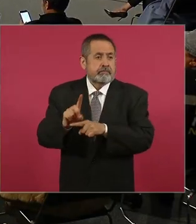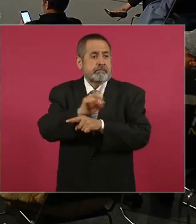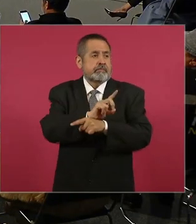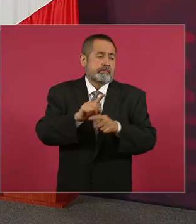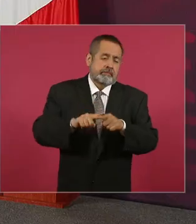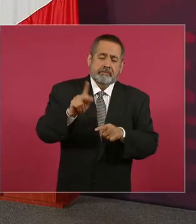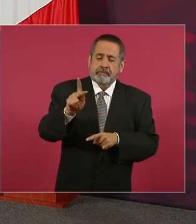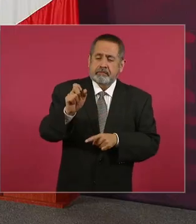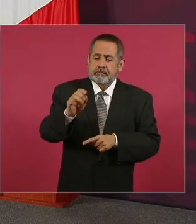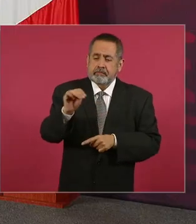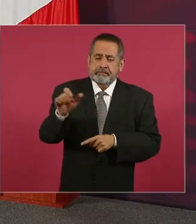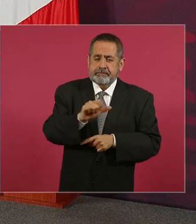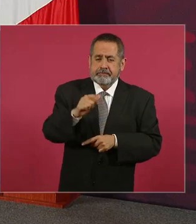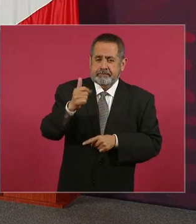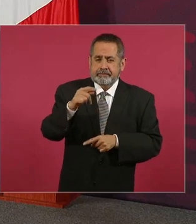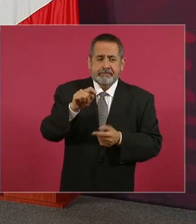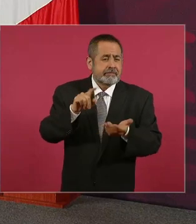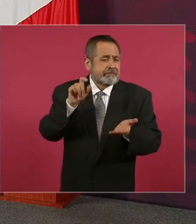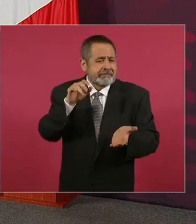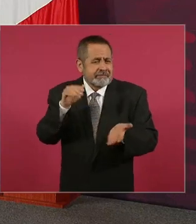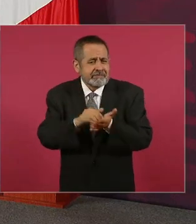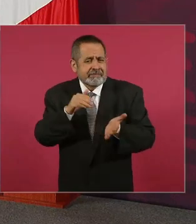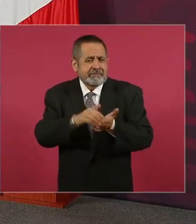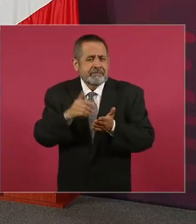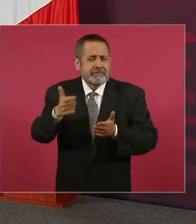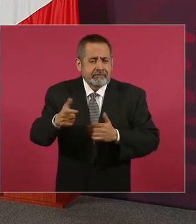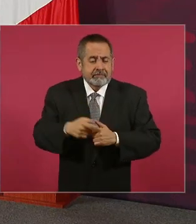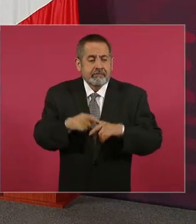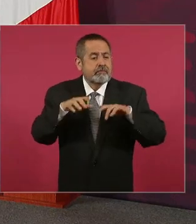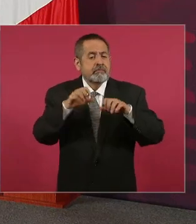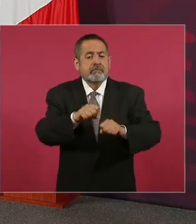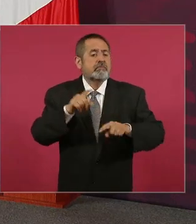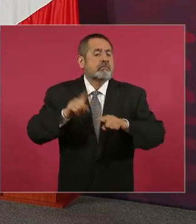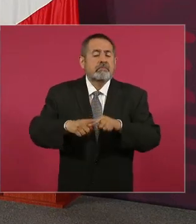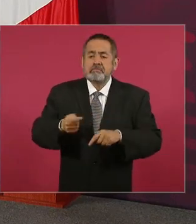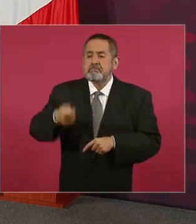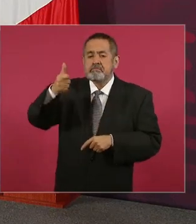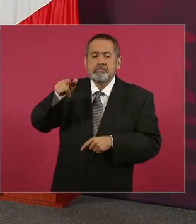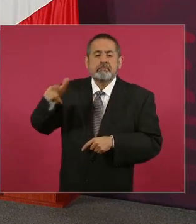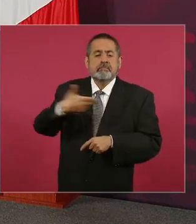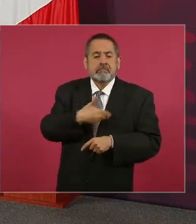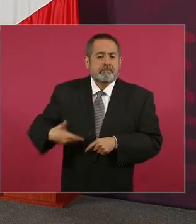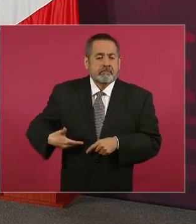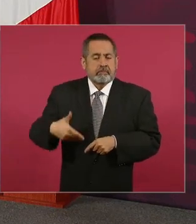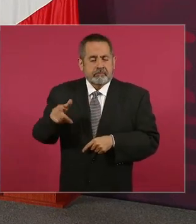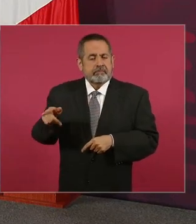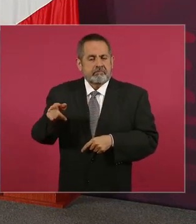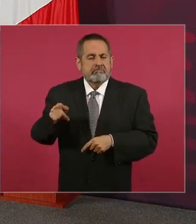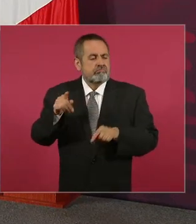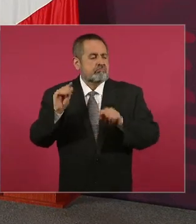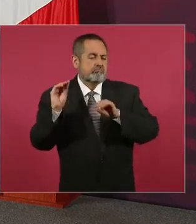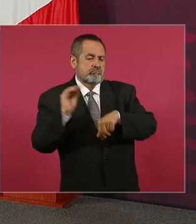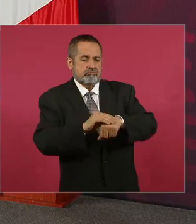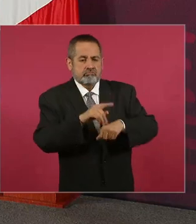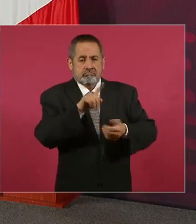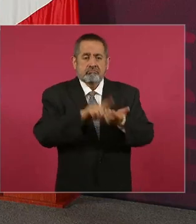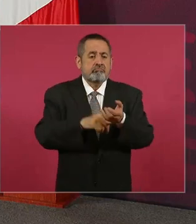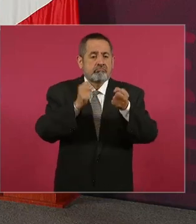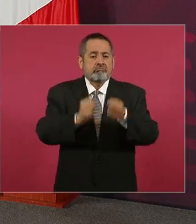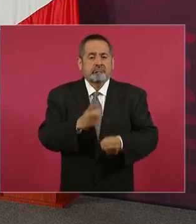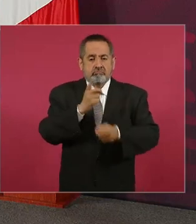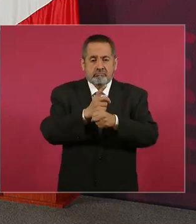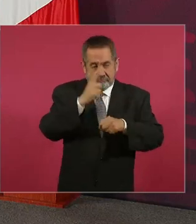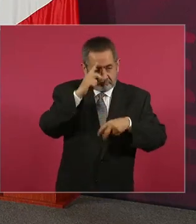Gate, 20 mil millones de pesos, y además era una agencia creada por el presidente López Obrador para garantizar la seguridad alimenticia de